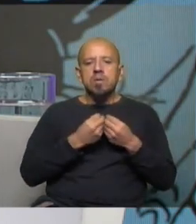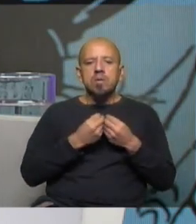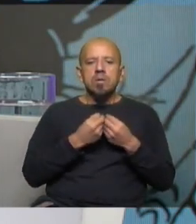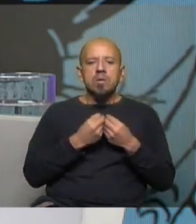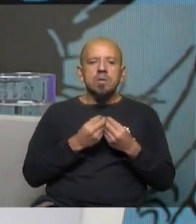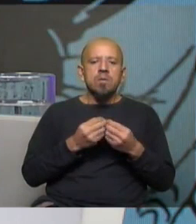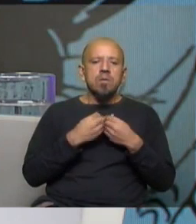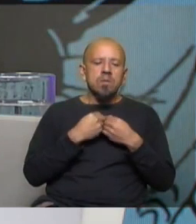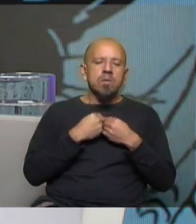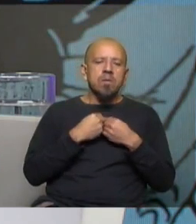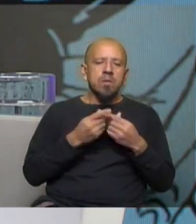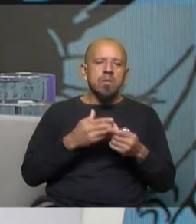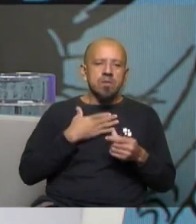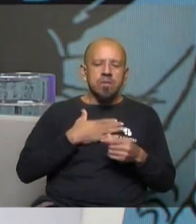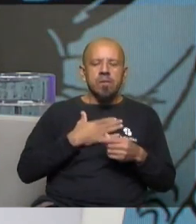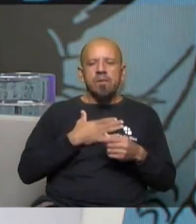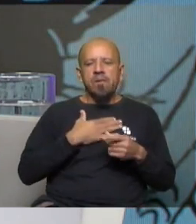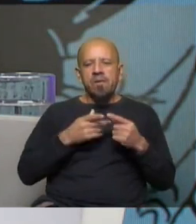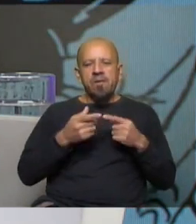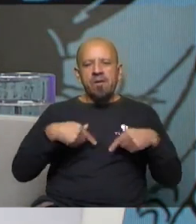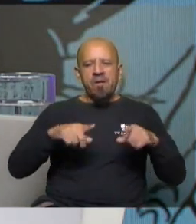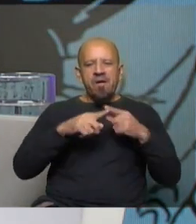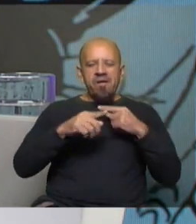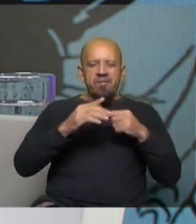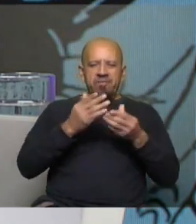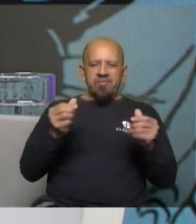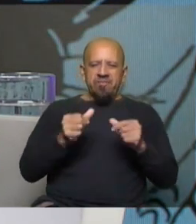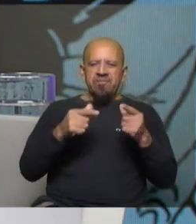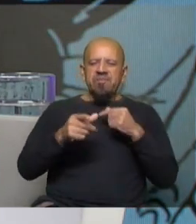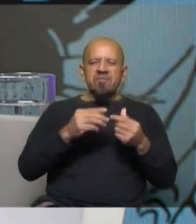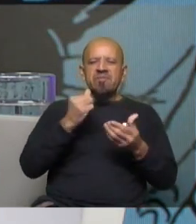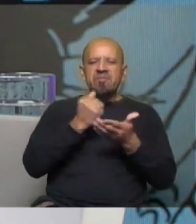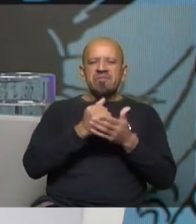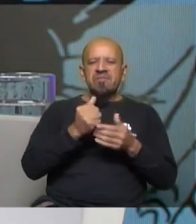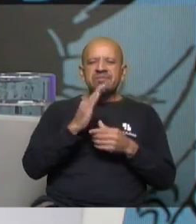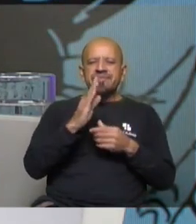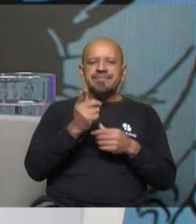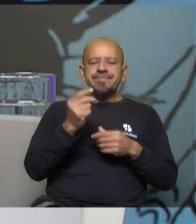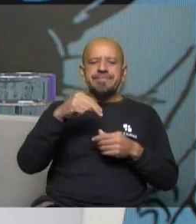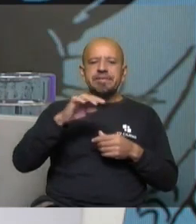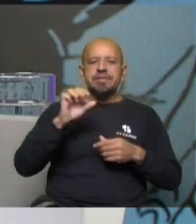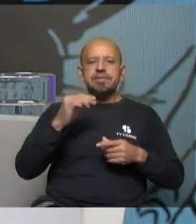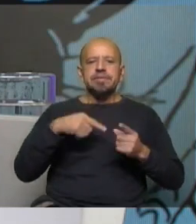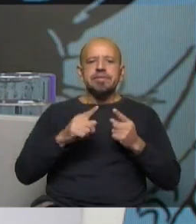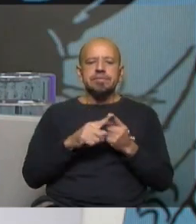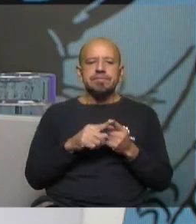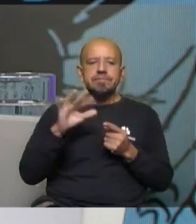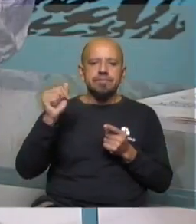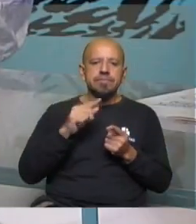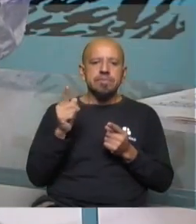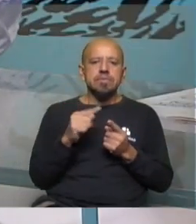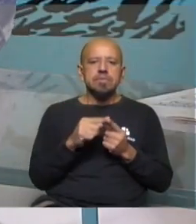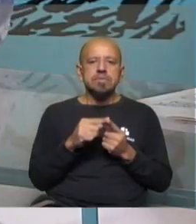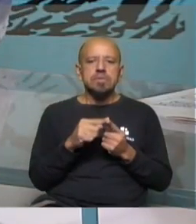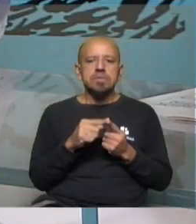para mí es un es un gusto porque editorial planeta lanza el sello planeta cómic en Uruguay no es que lo Lance porque importa historieta de plata